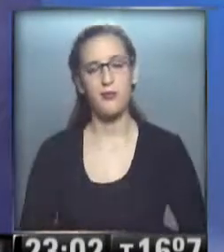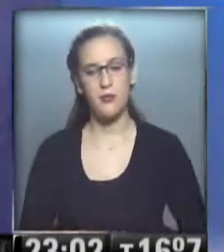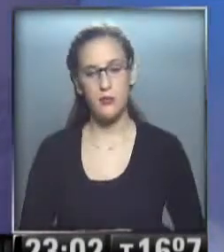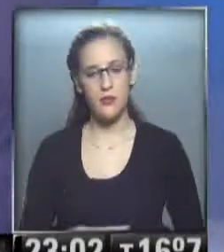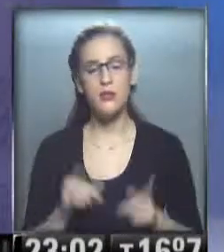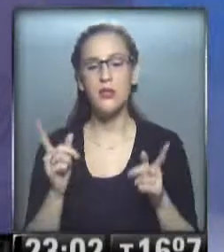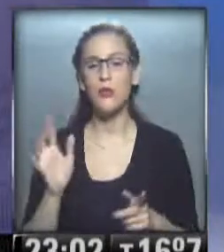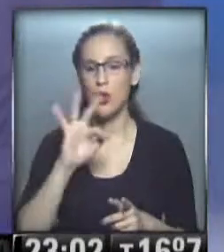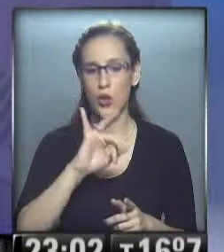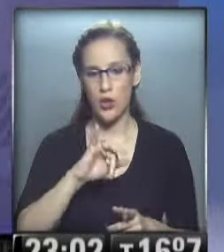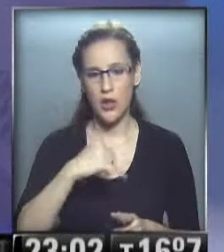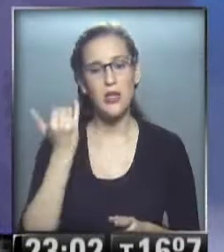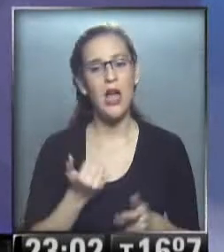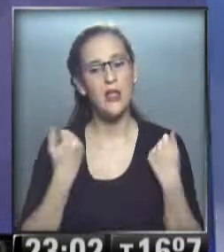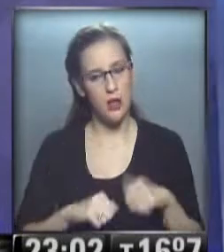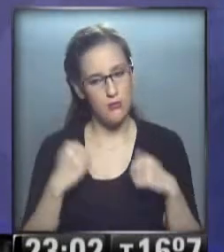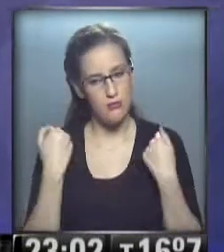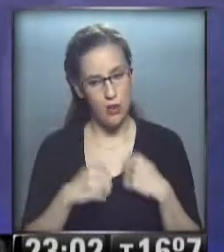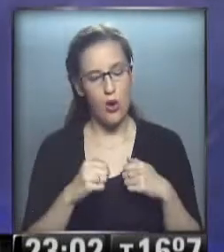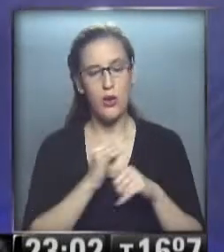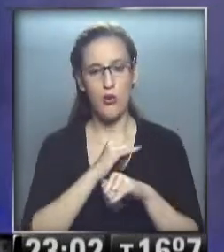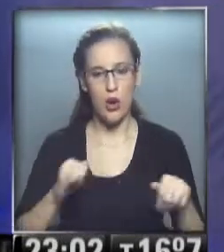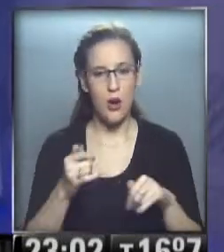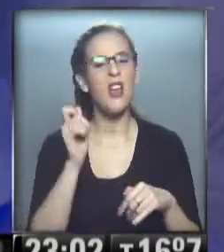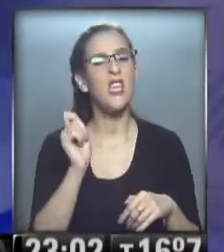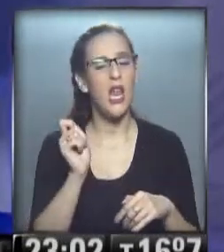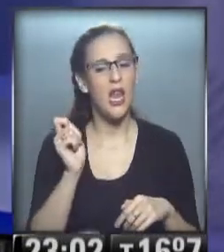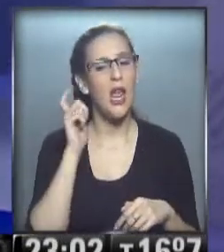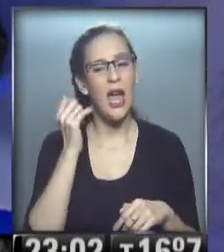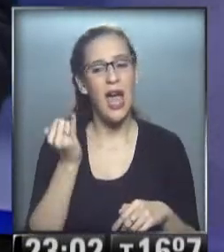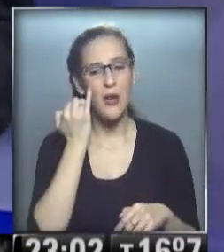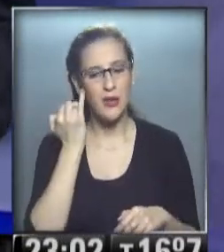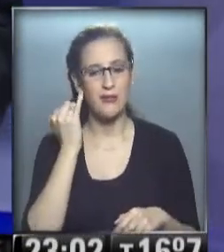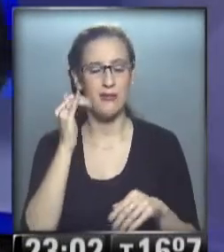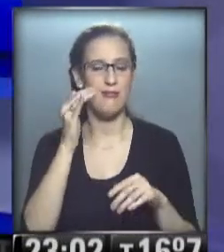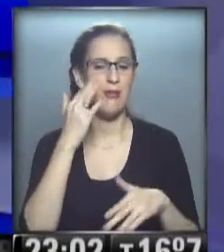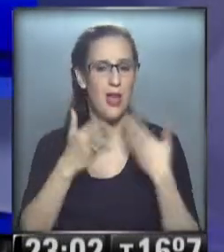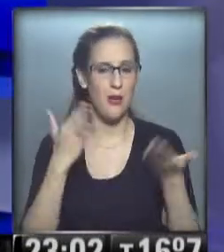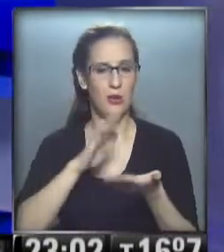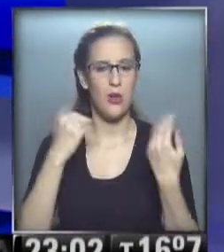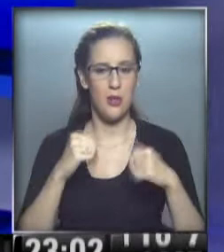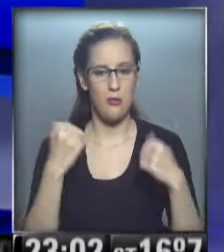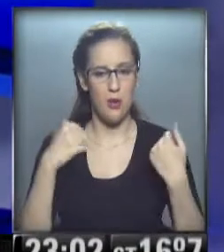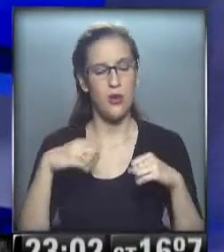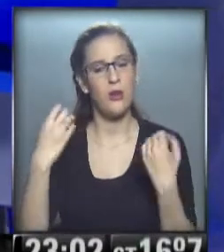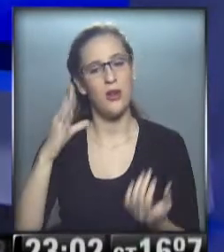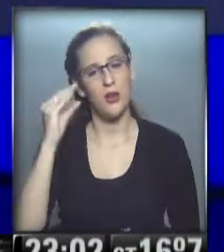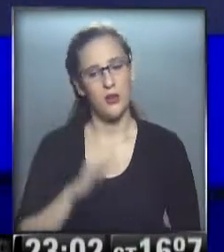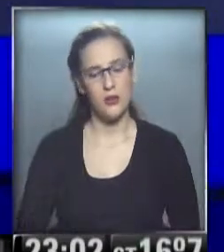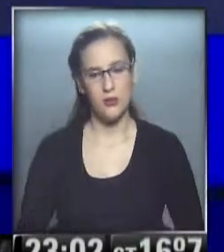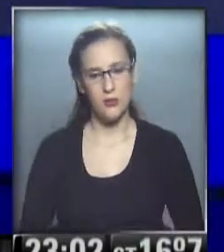Y como todos los días tenemos deportes en este programa, de eso se ocupa mi compañera, mi amiga Gabriela Previtera. Muy buenas noches,